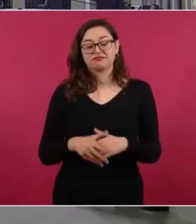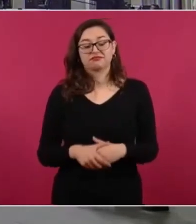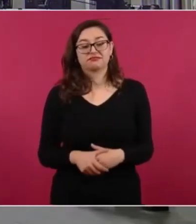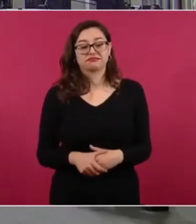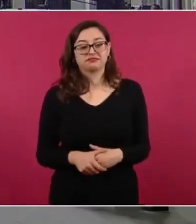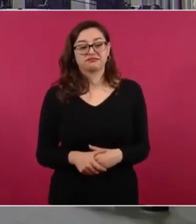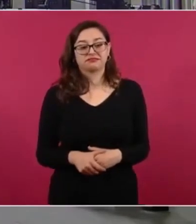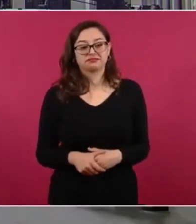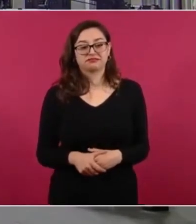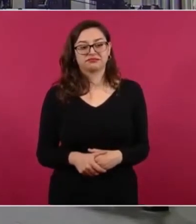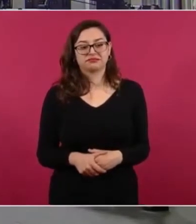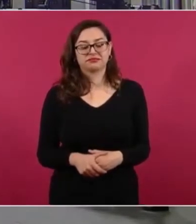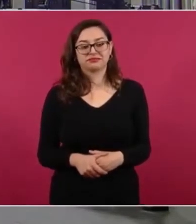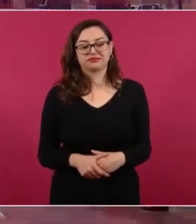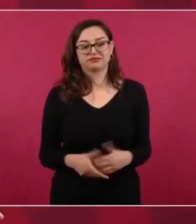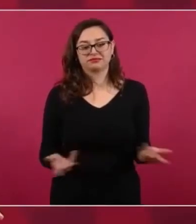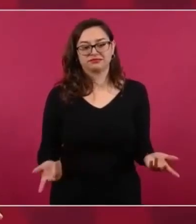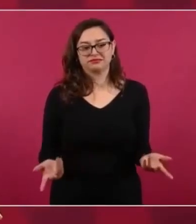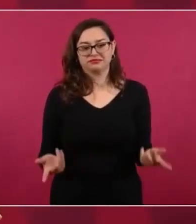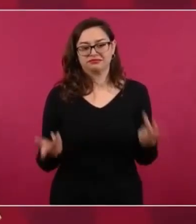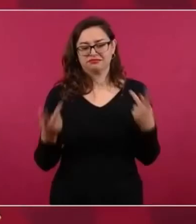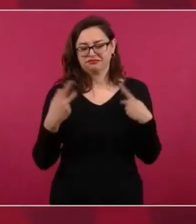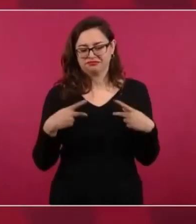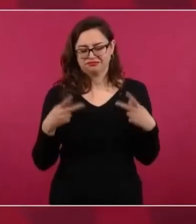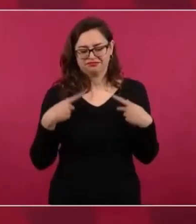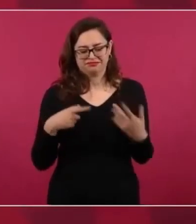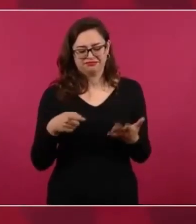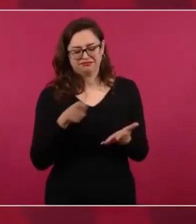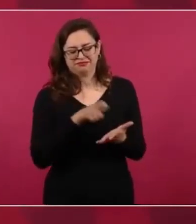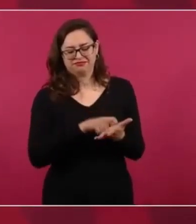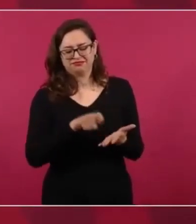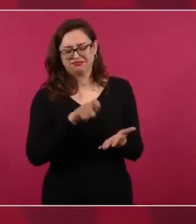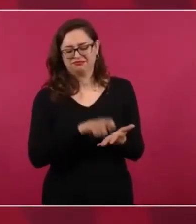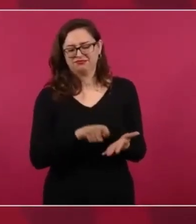Imagínense uno de los escritores más famosos de México,